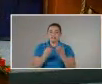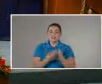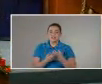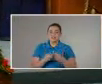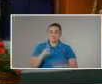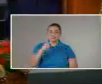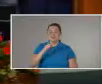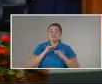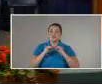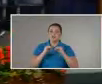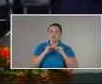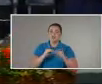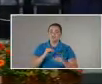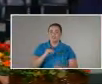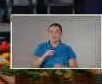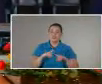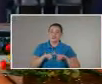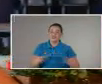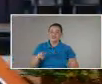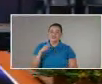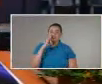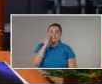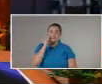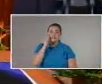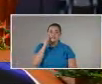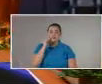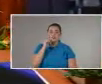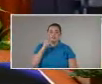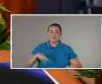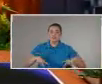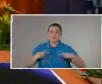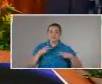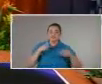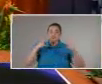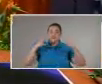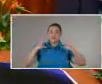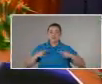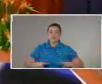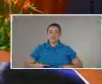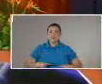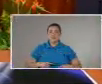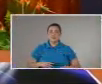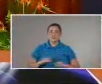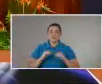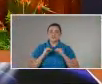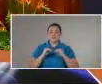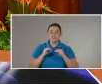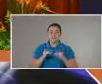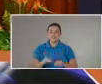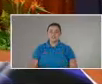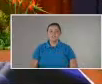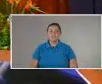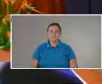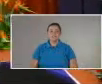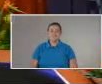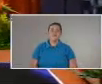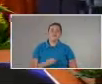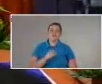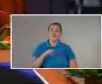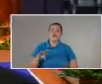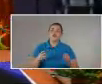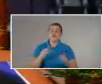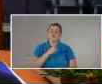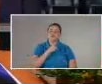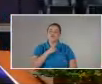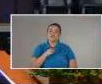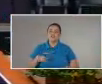vida humana y nos muestra cómo Dios quiere que vivamos conforme a la voluntad de Él, nuestra vida. Y la